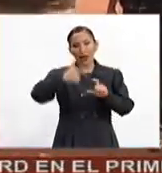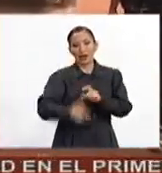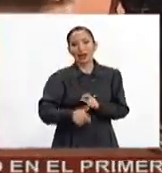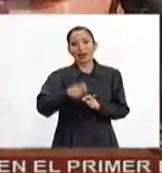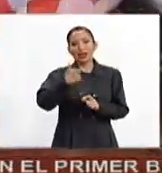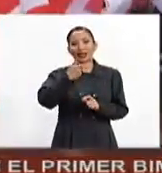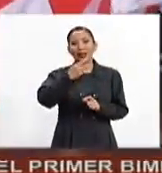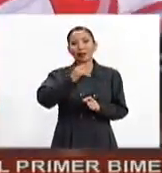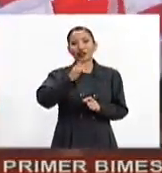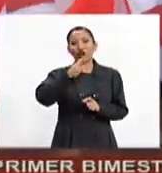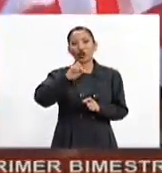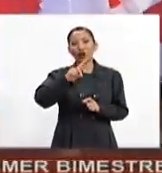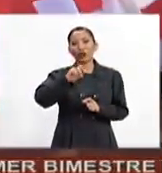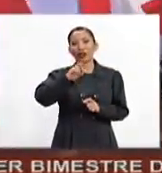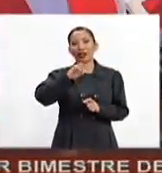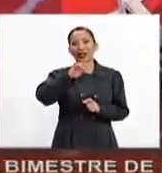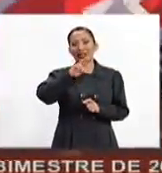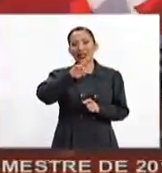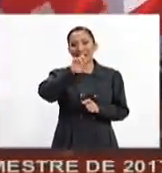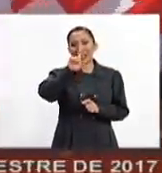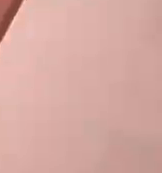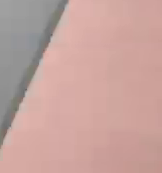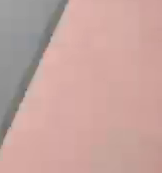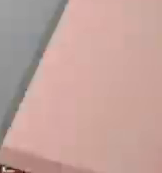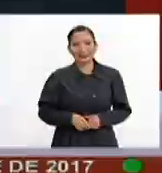Día, Gilberto Rodríguez Monroy.